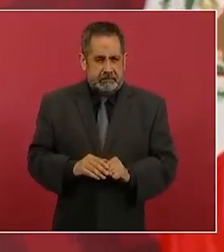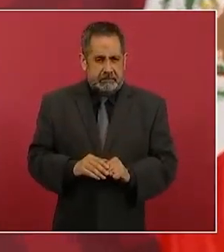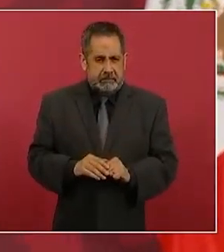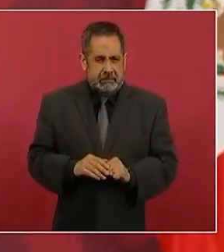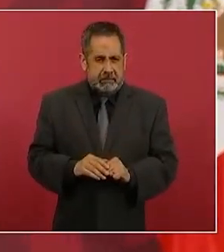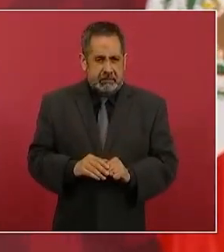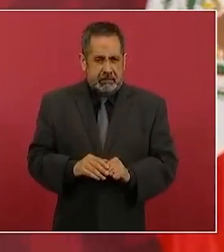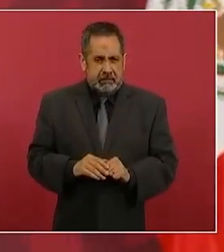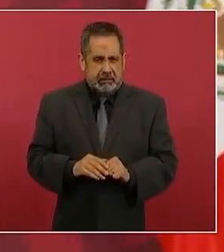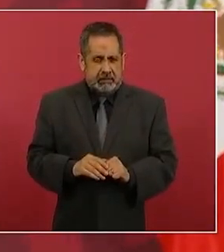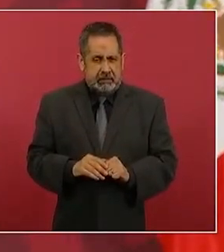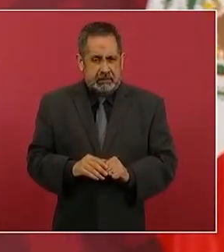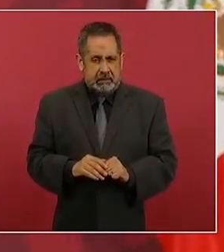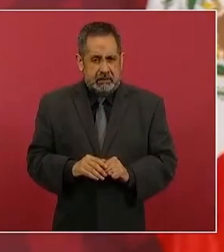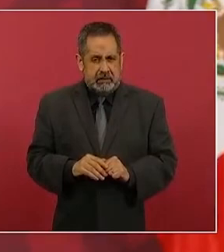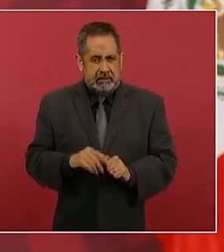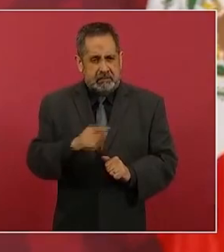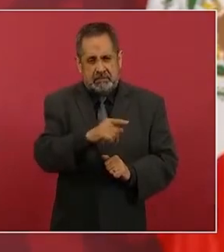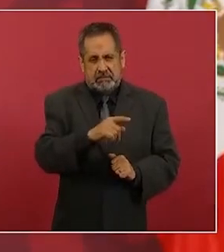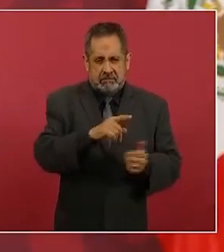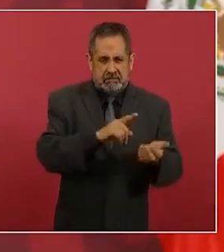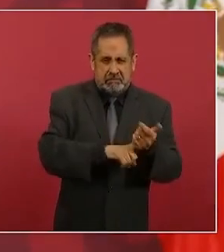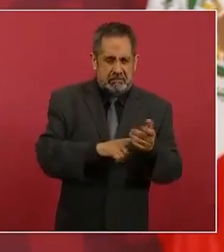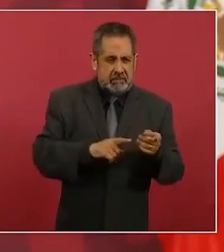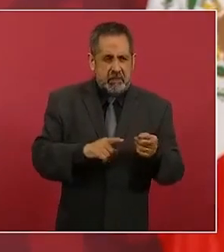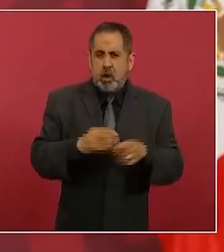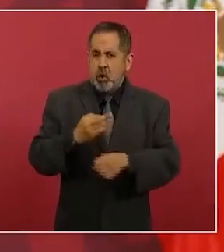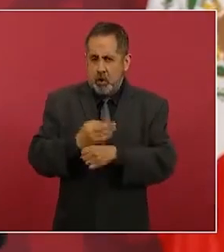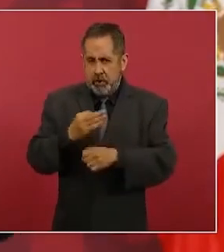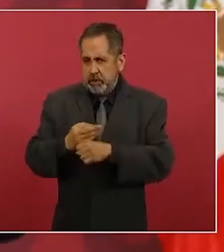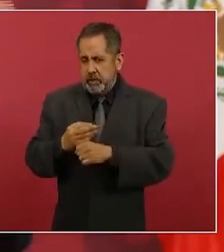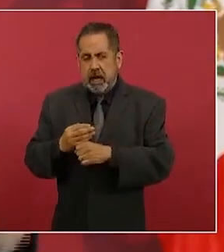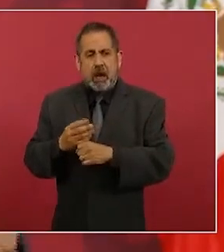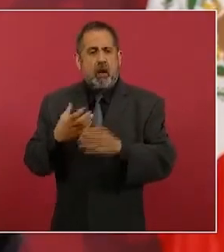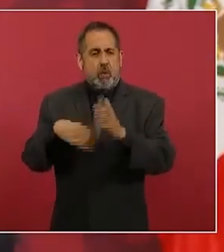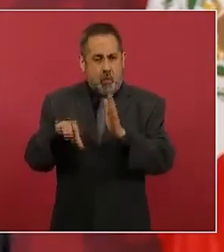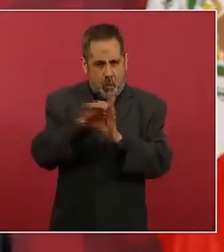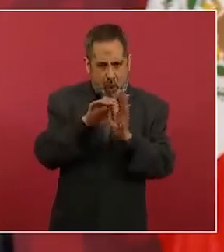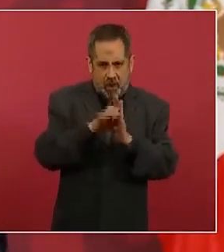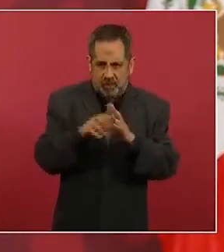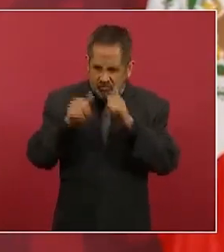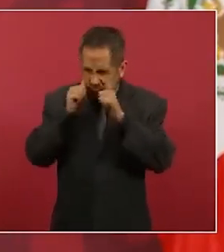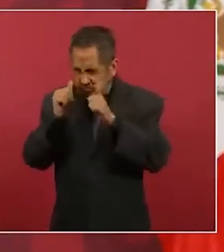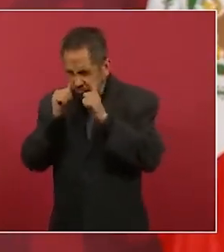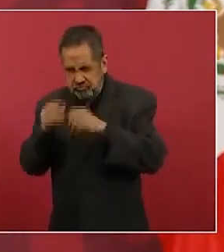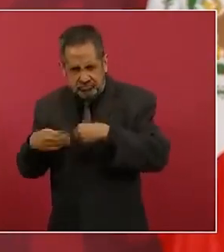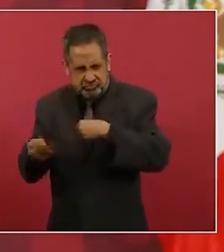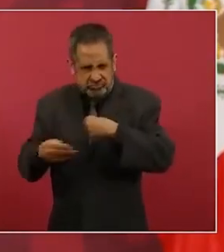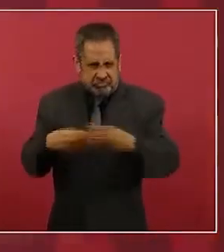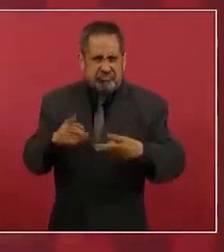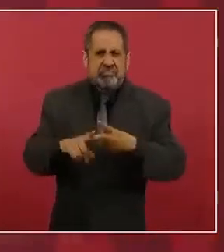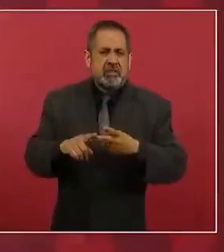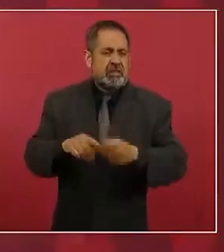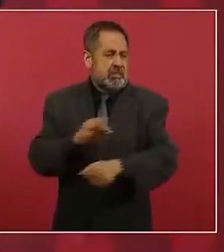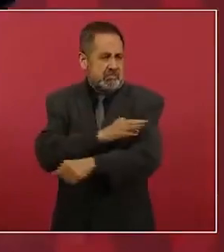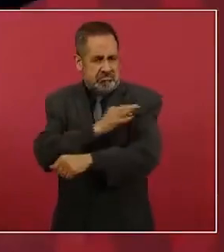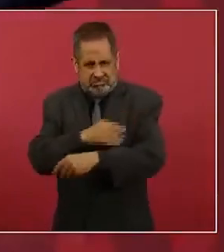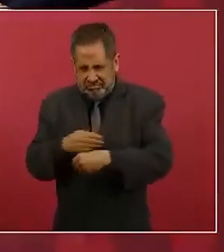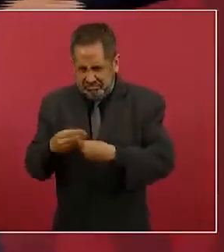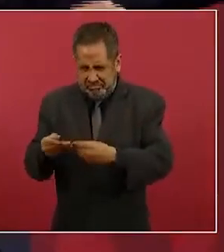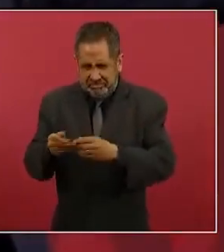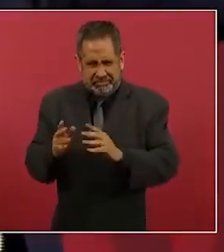que no faltaron las camas y que se atendió a todos y que no faltaron las vacunas,